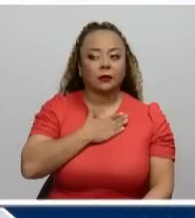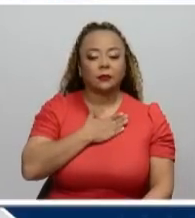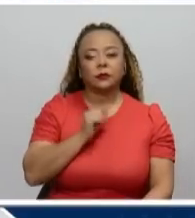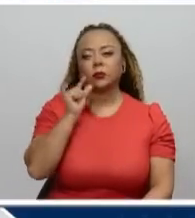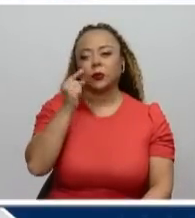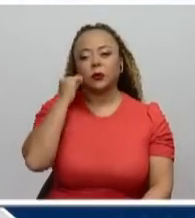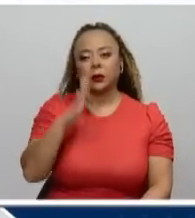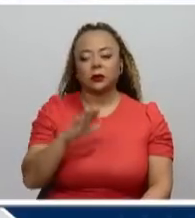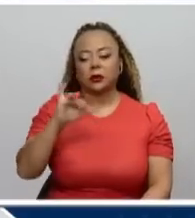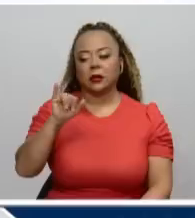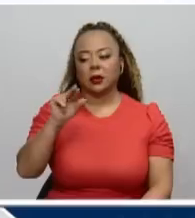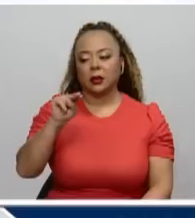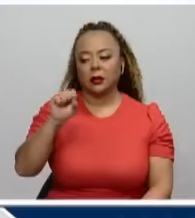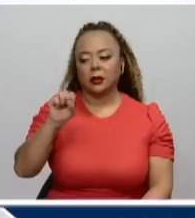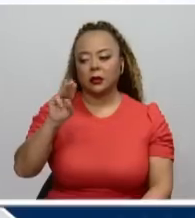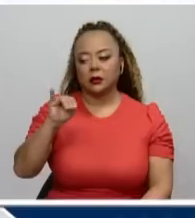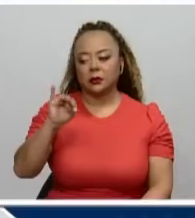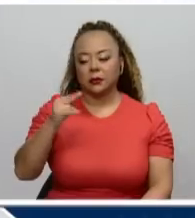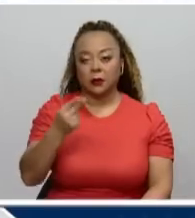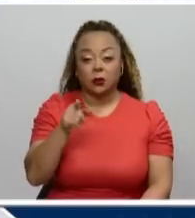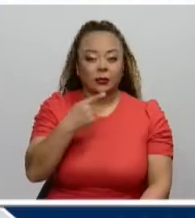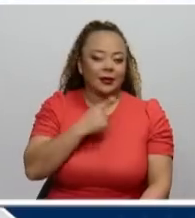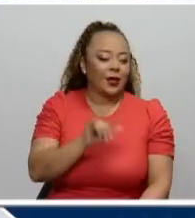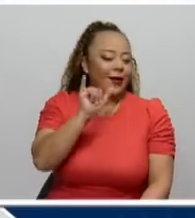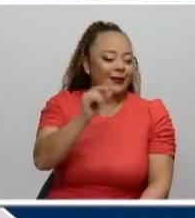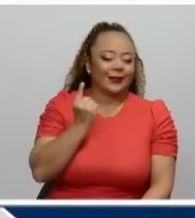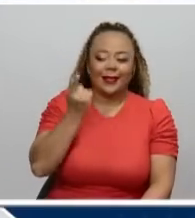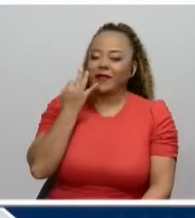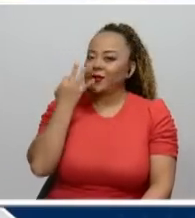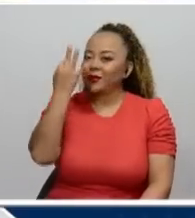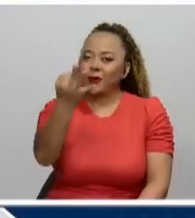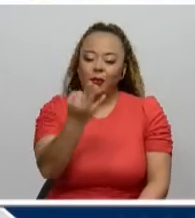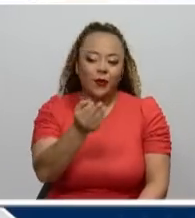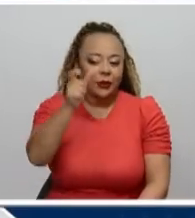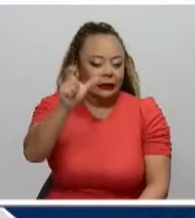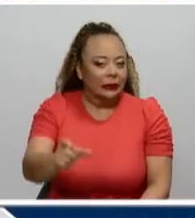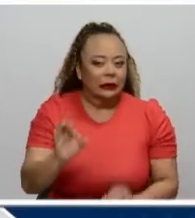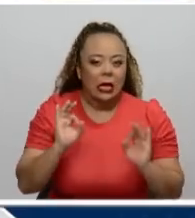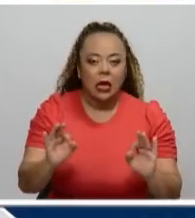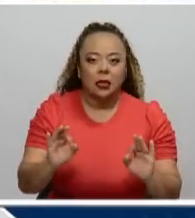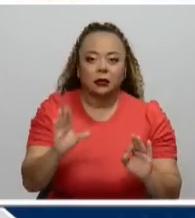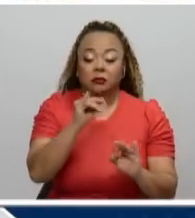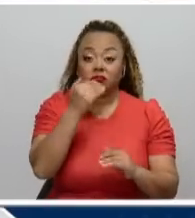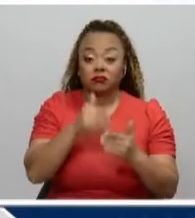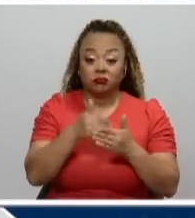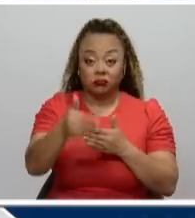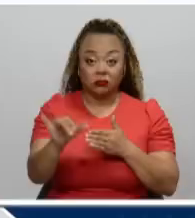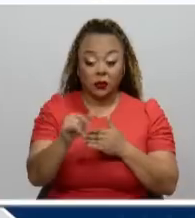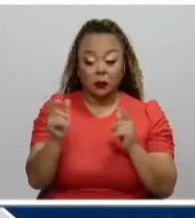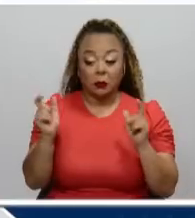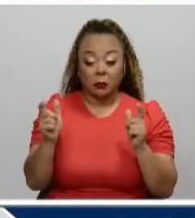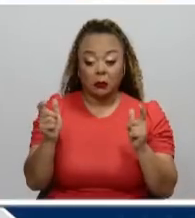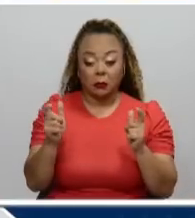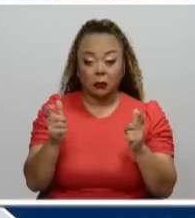similar a la de Jean Smith que usted dijo este es nuestro lateral del futuro apostamos por él y después como que se queda